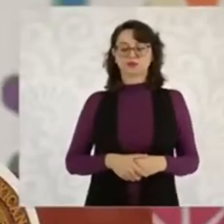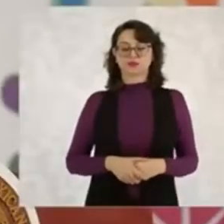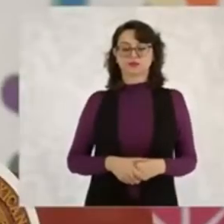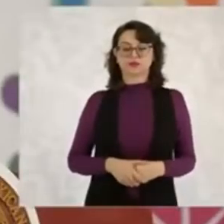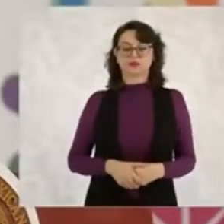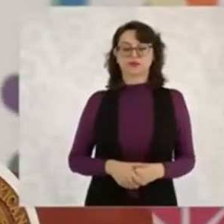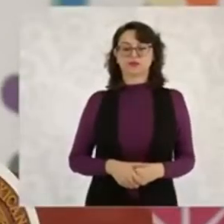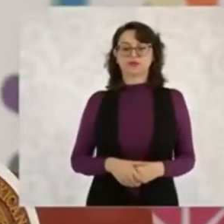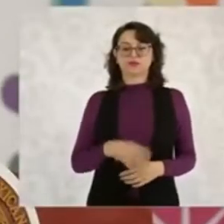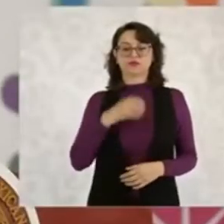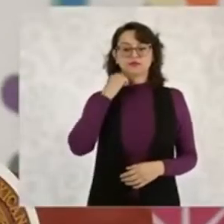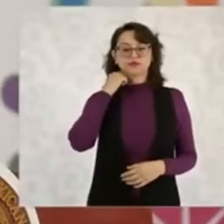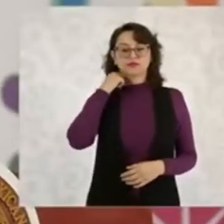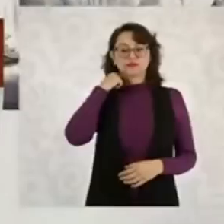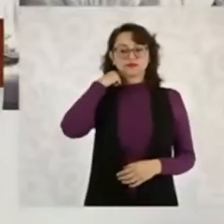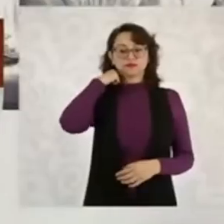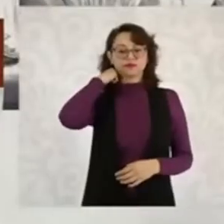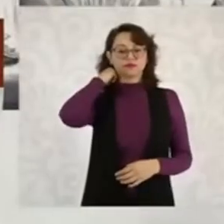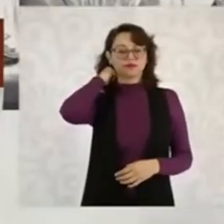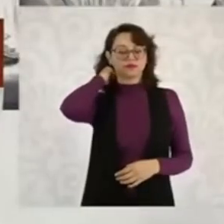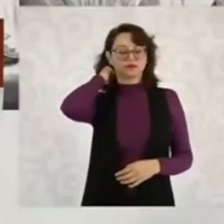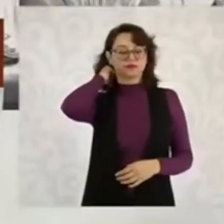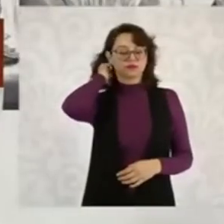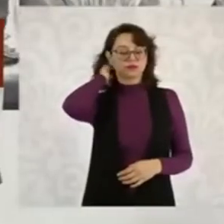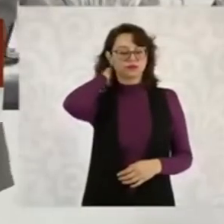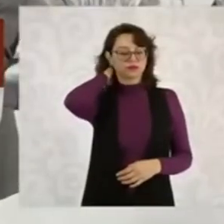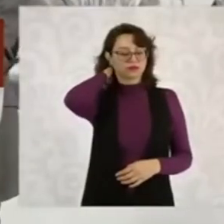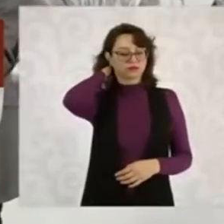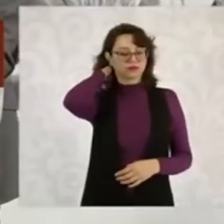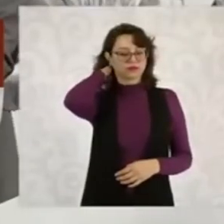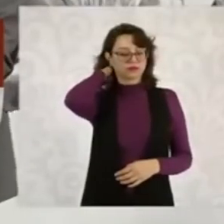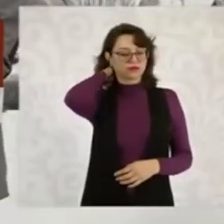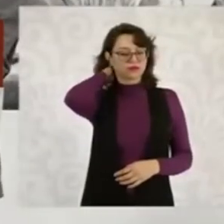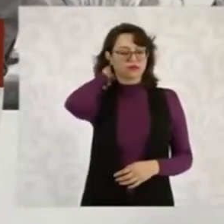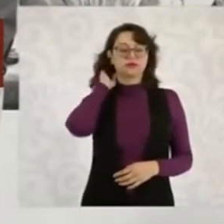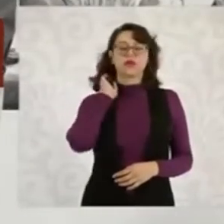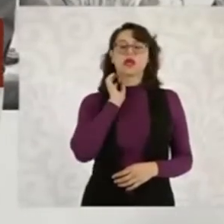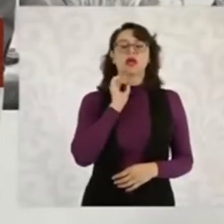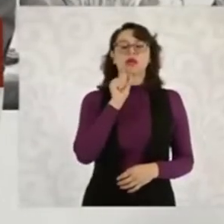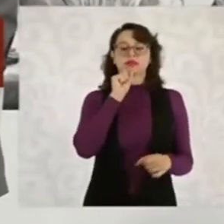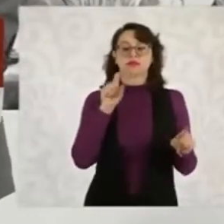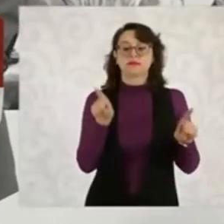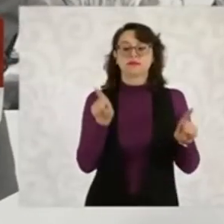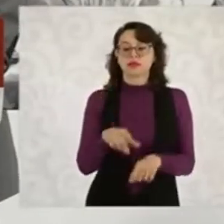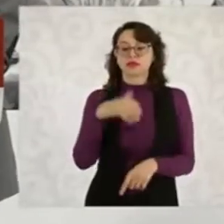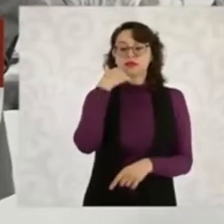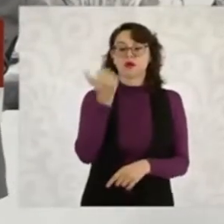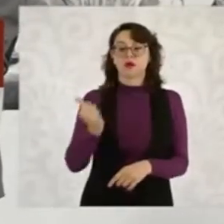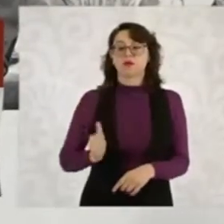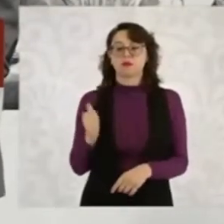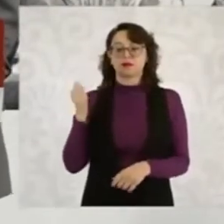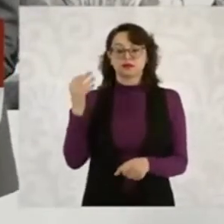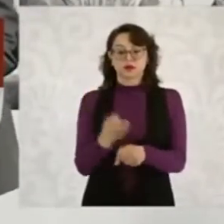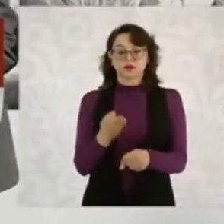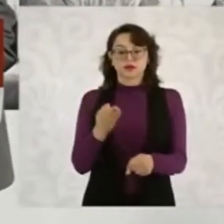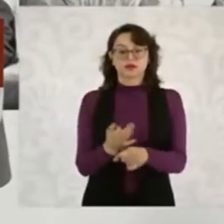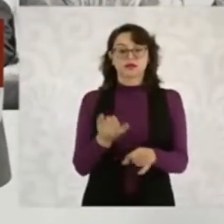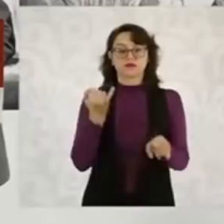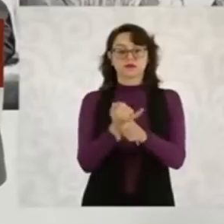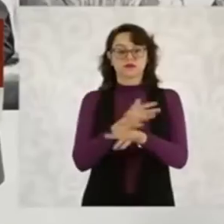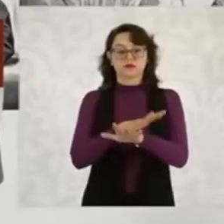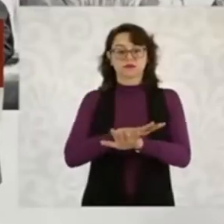Presidenta, hay que destacar, informar, aprovechar el espacio de lo que se ha logrado con esta reforma, que